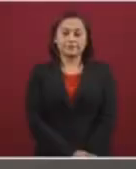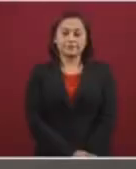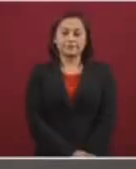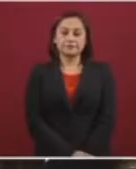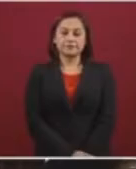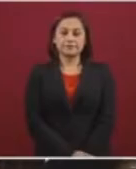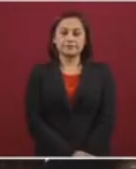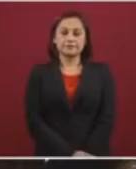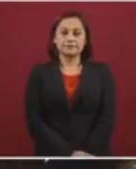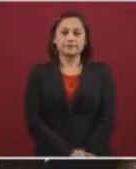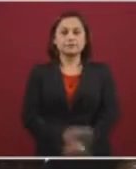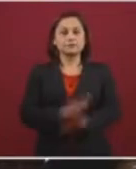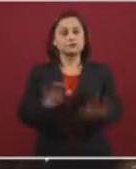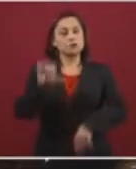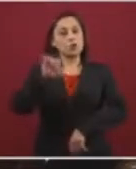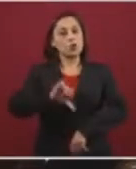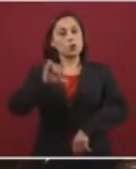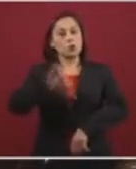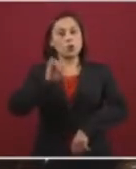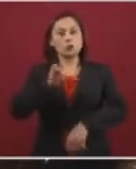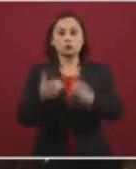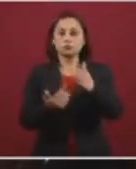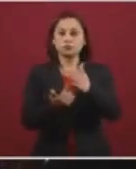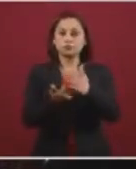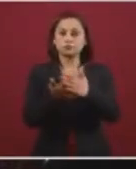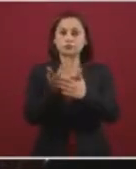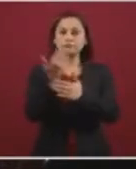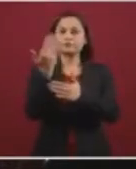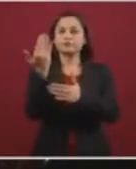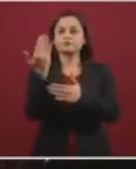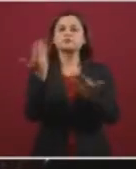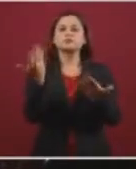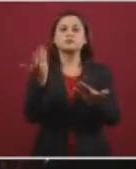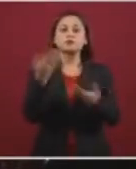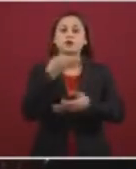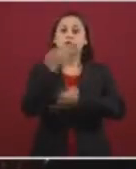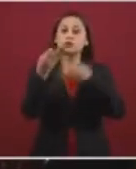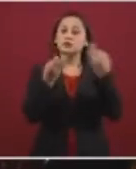Bueno, pues amanecemos con una buena noticia.